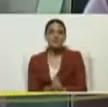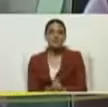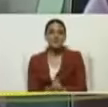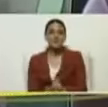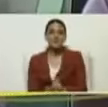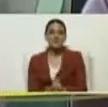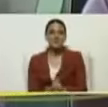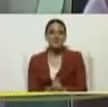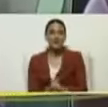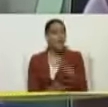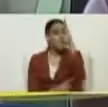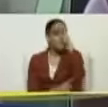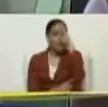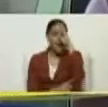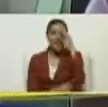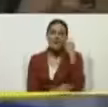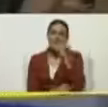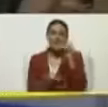de Barina,